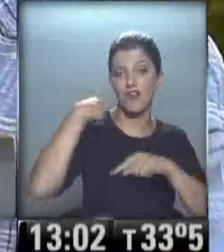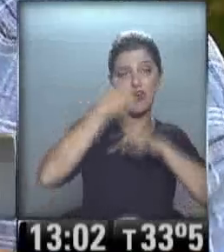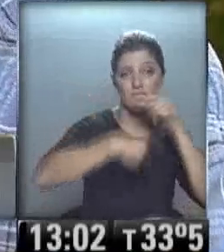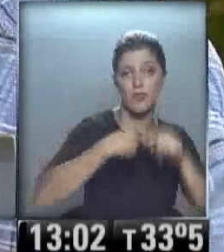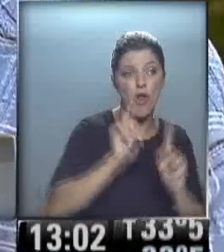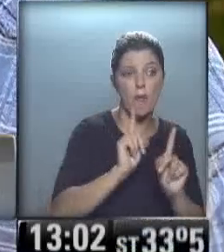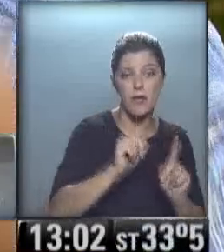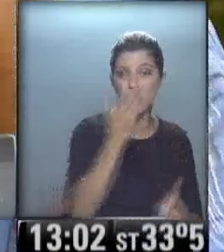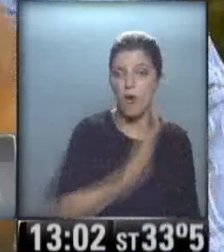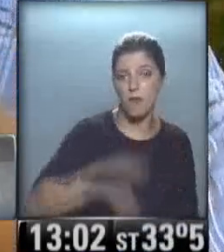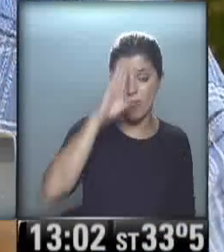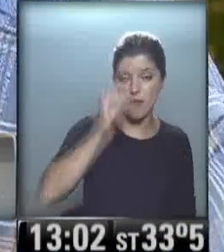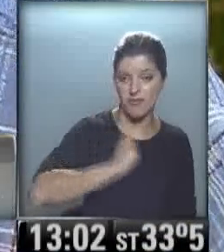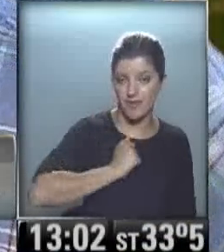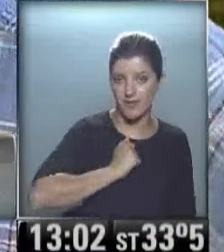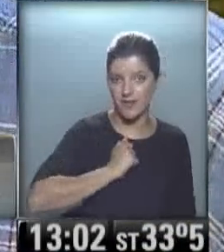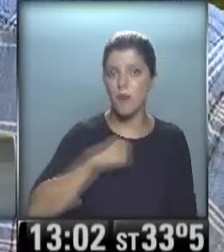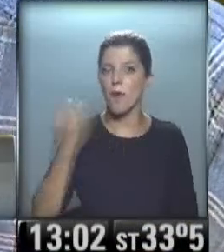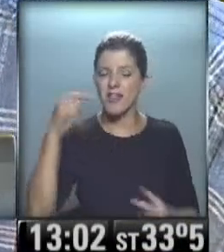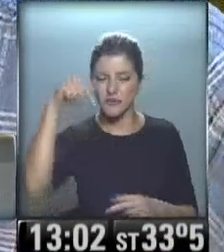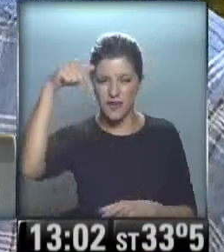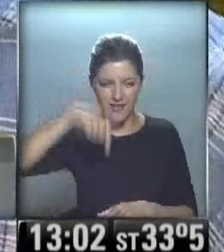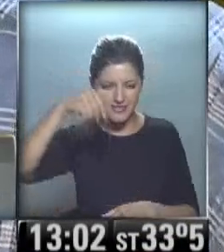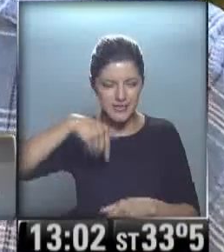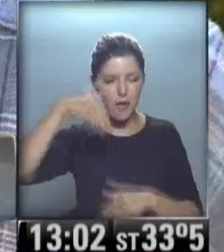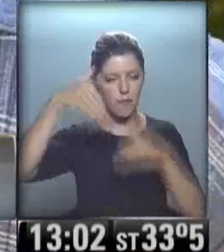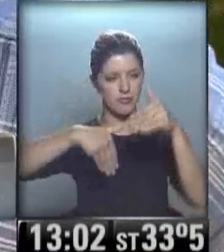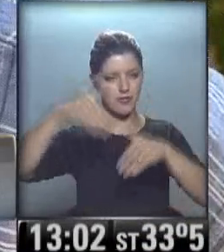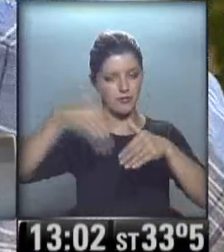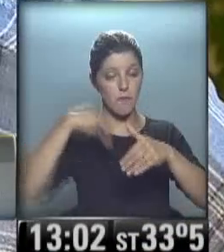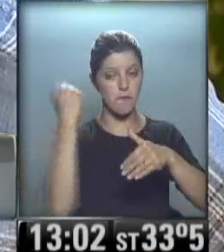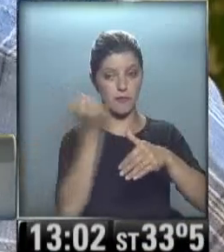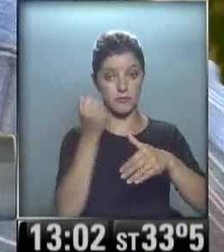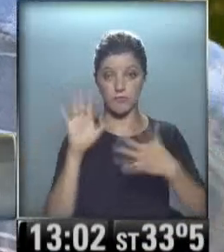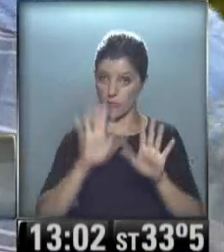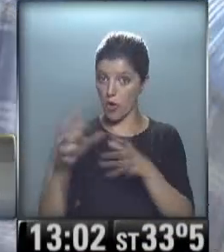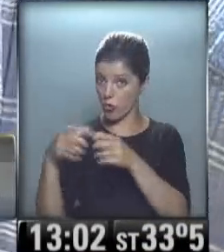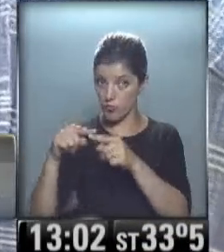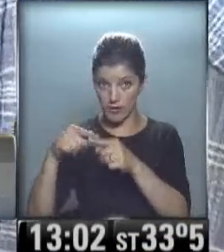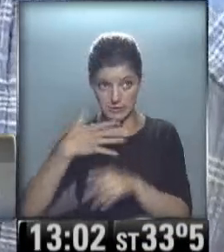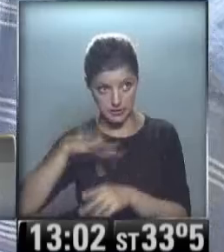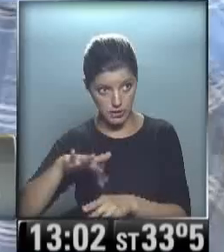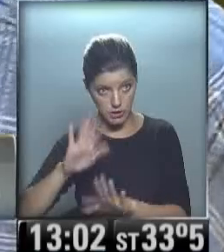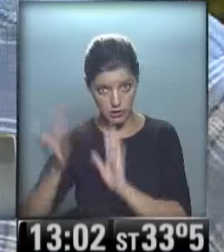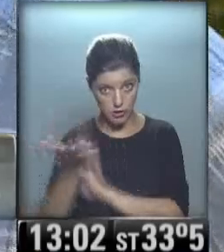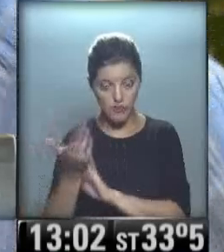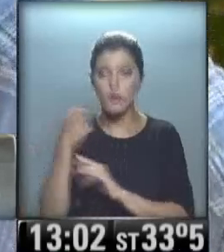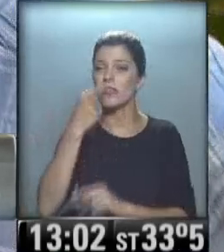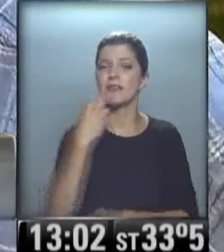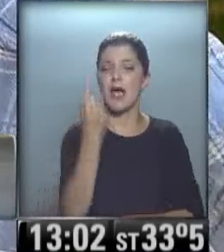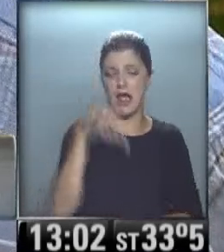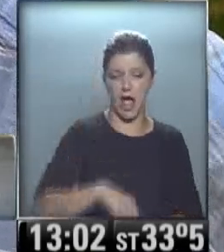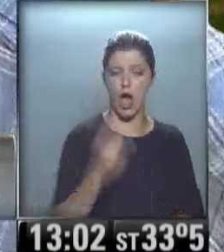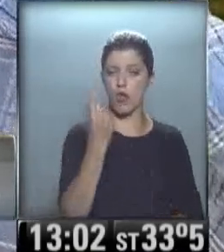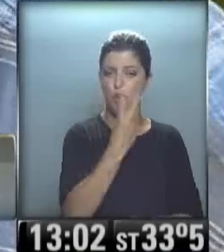dictadura eso es lo que está en juego y por eso esta elección y en ese sentido la derecha lo ha entendido cuando habla que aquí hay dos proyectos y